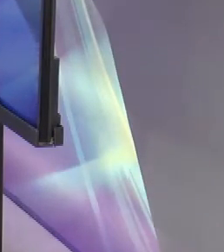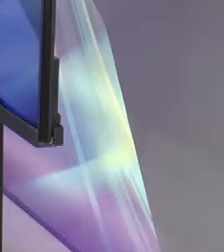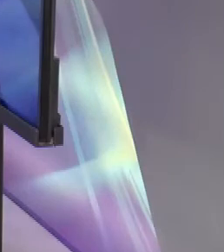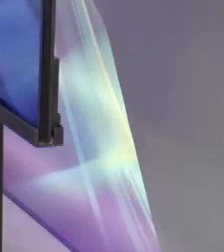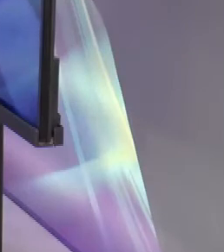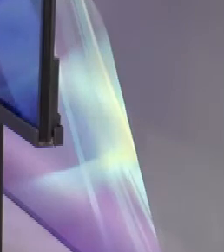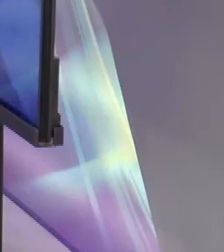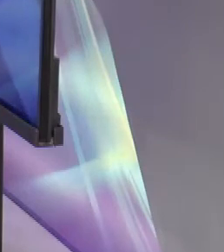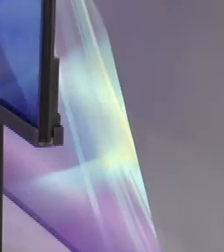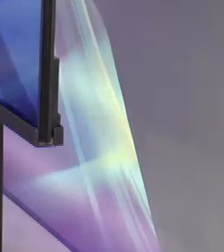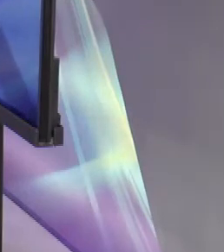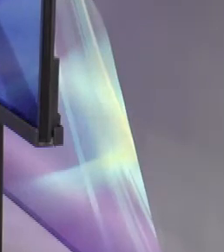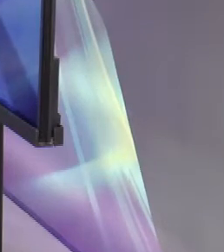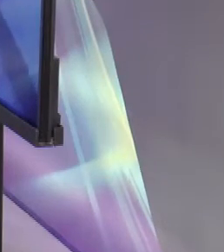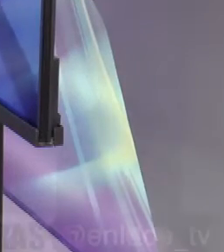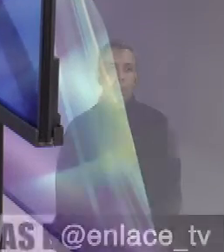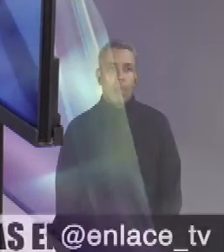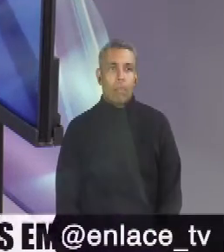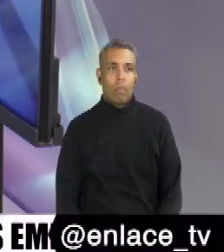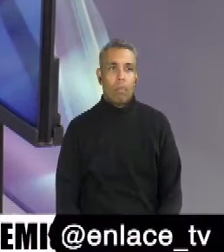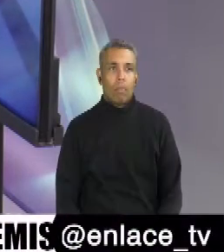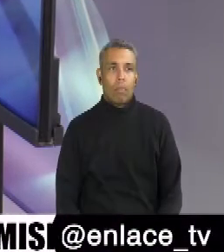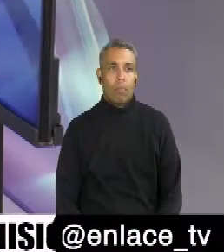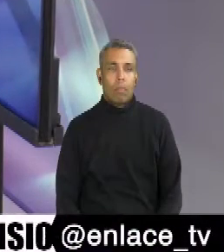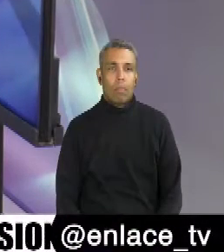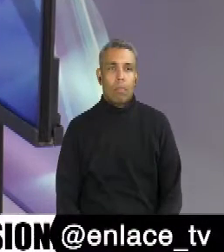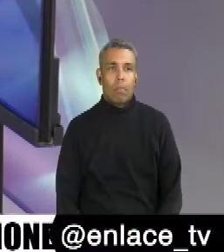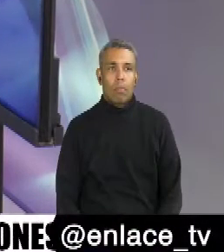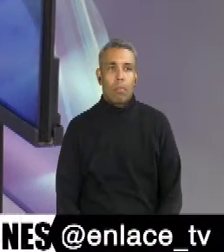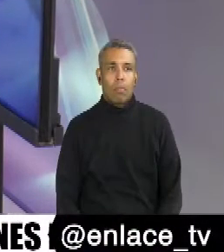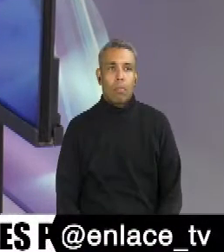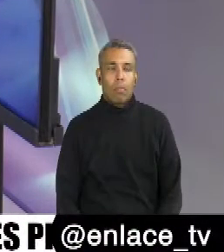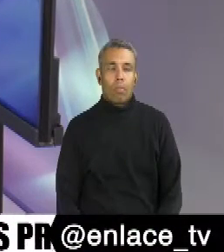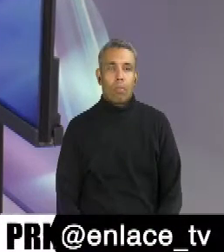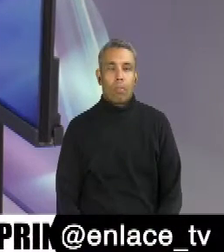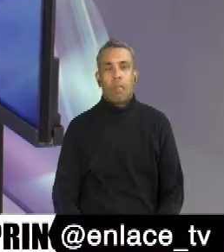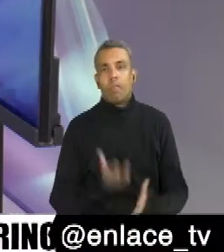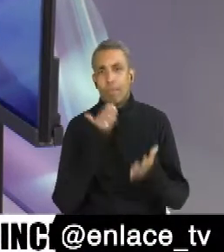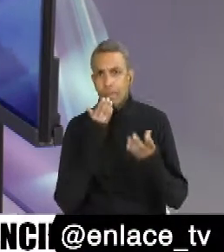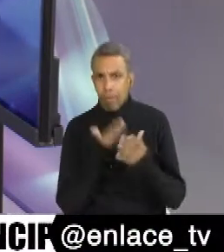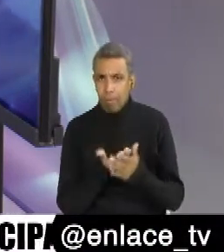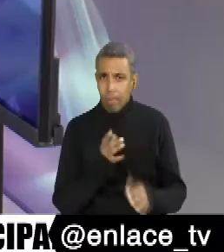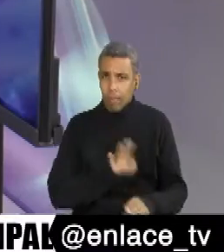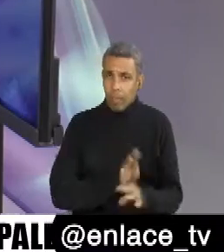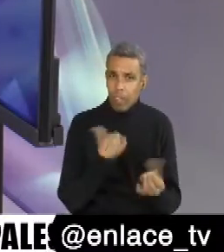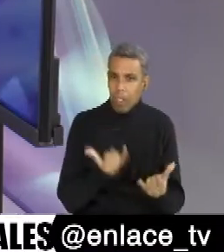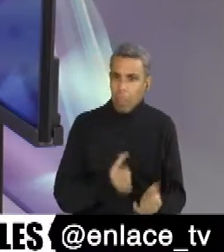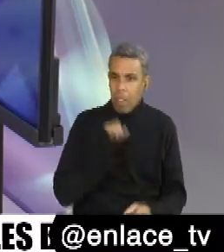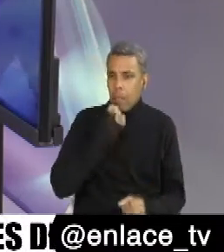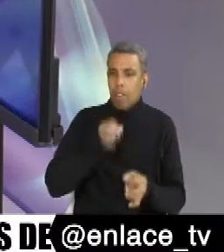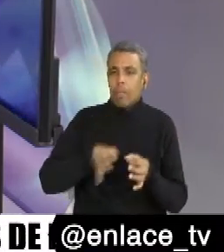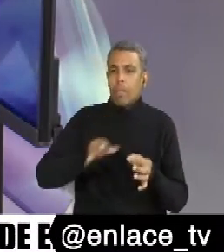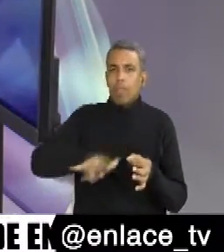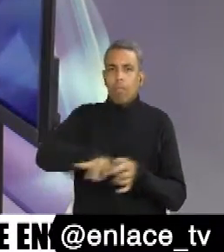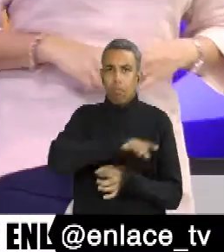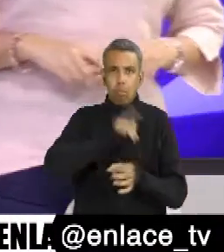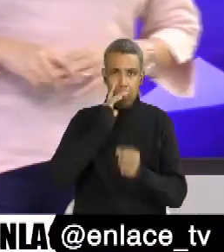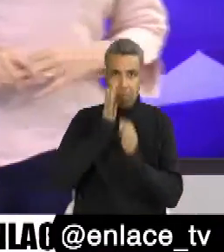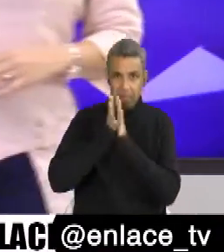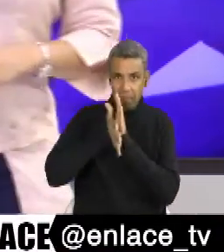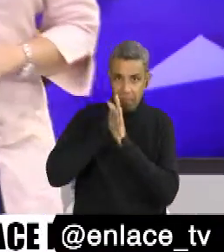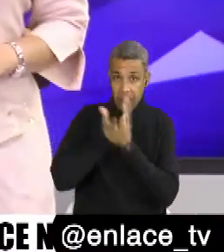Enlace Noticias, los saludamos con la información más importante de Barranca Bermeja y la región. A continuación, nuestros titulares.